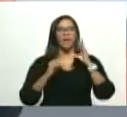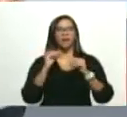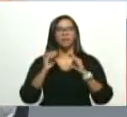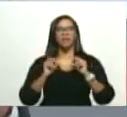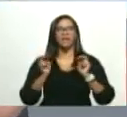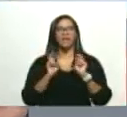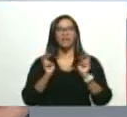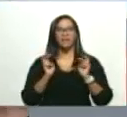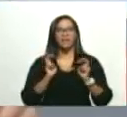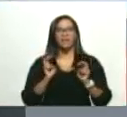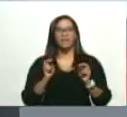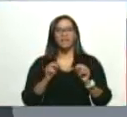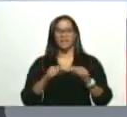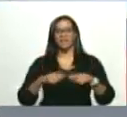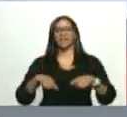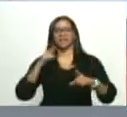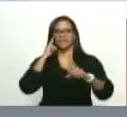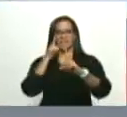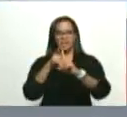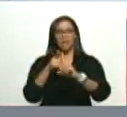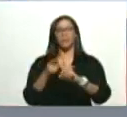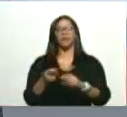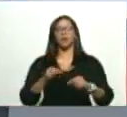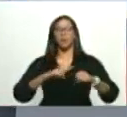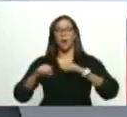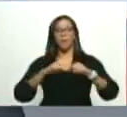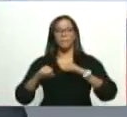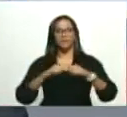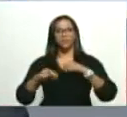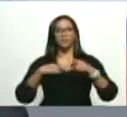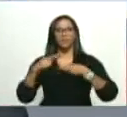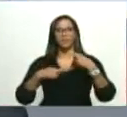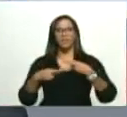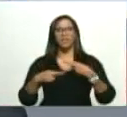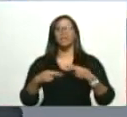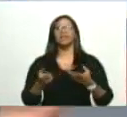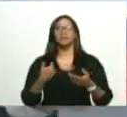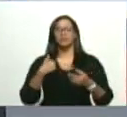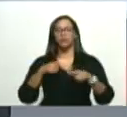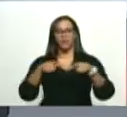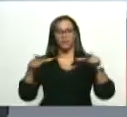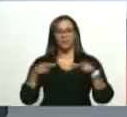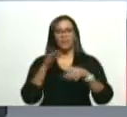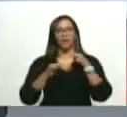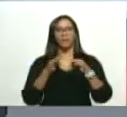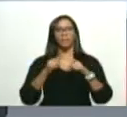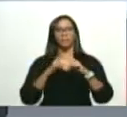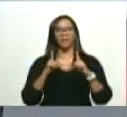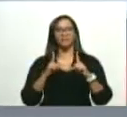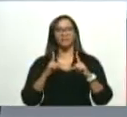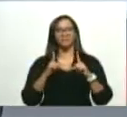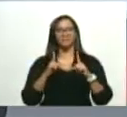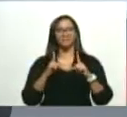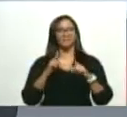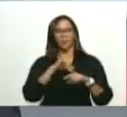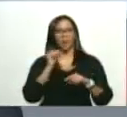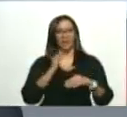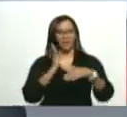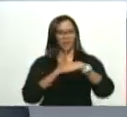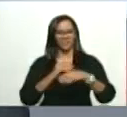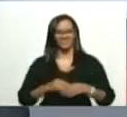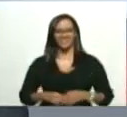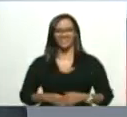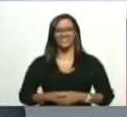este enorme reto que representa para los movimientos de izquierda este escenario que yo he descrito. Pero no ahora, sino al regreso. Ya